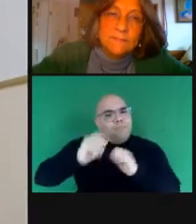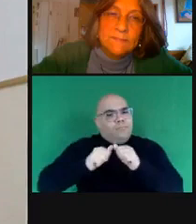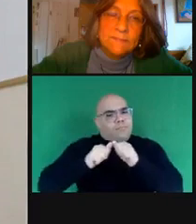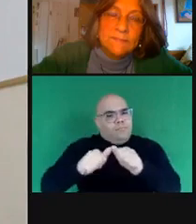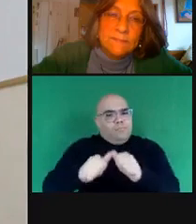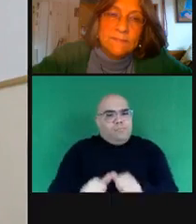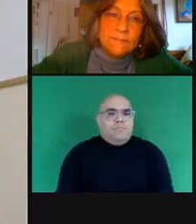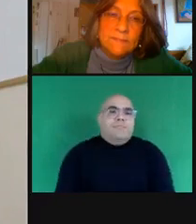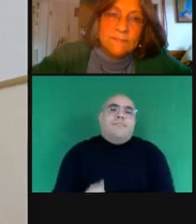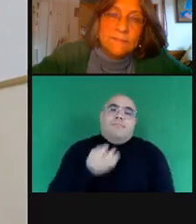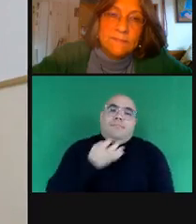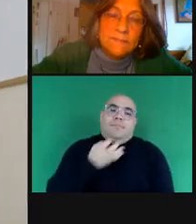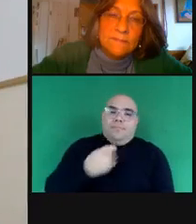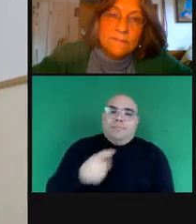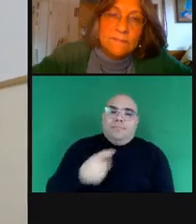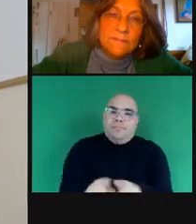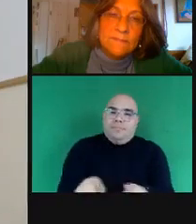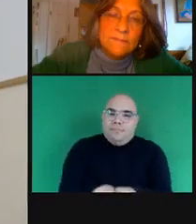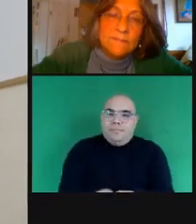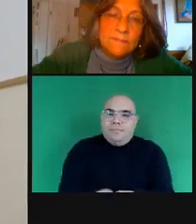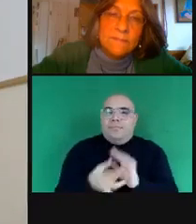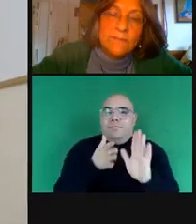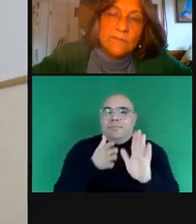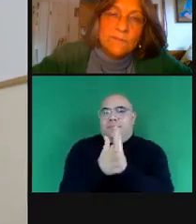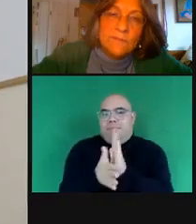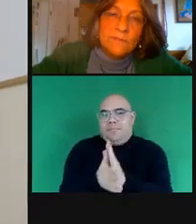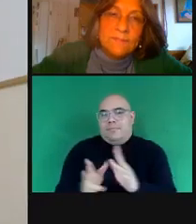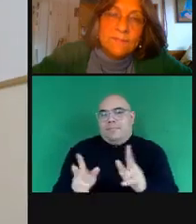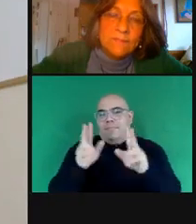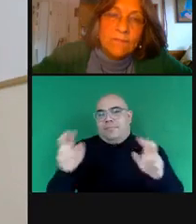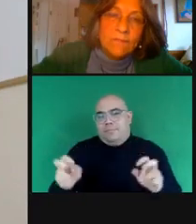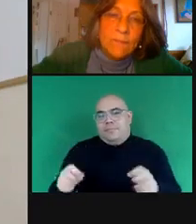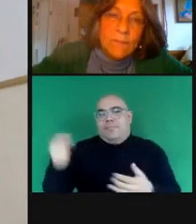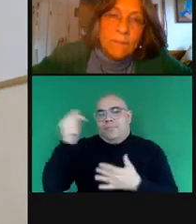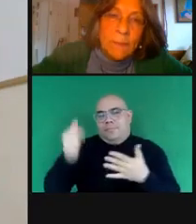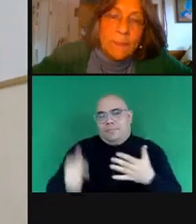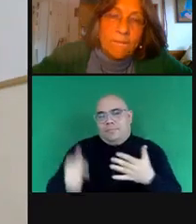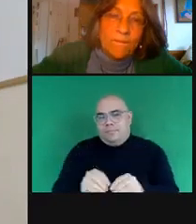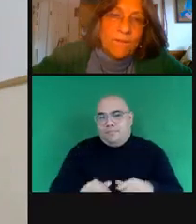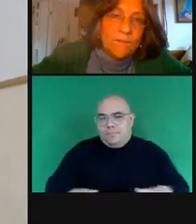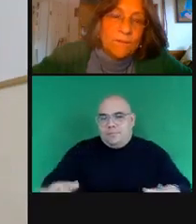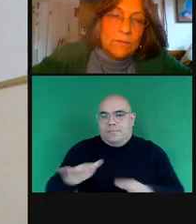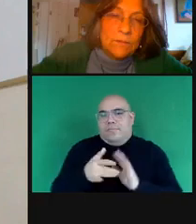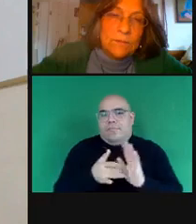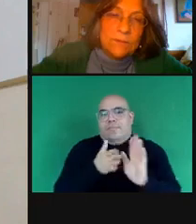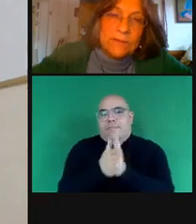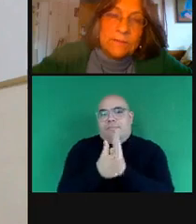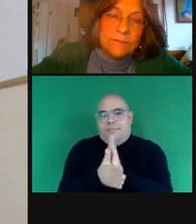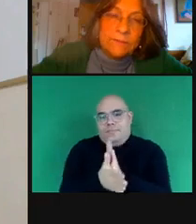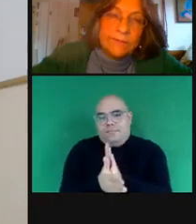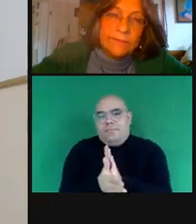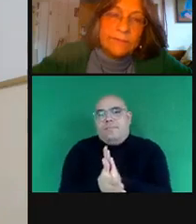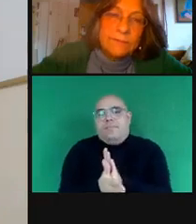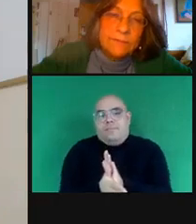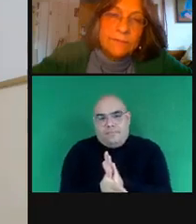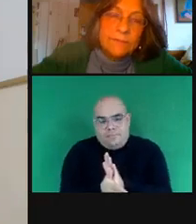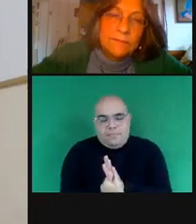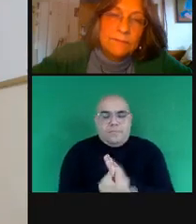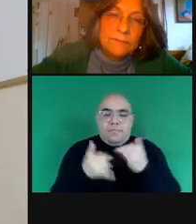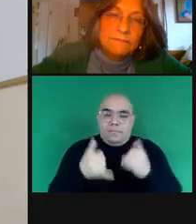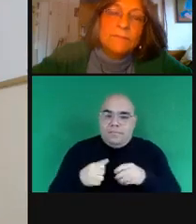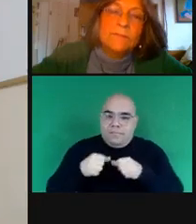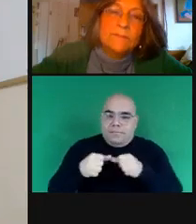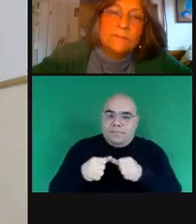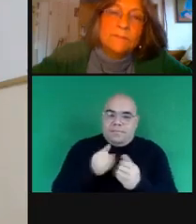bueno, hemos pasado, ¿no? Por las miradas desde el territorio, que Jair nos dice, desde la conservación en este momento